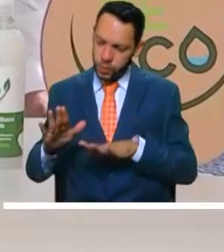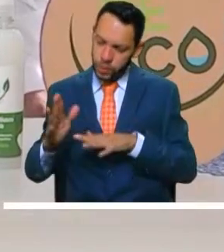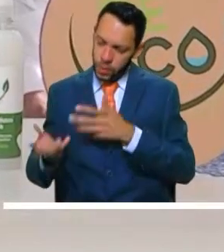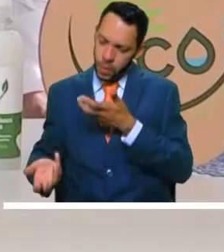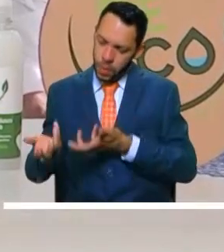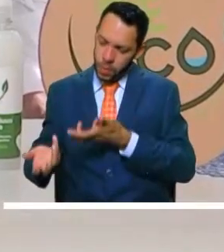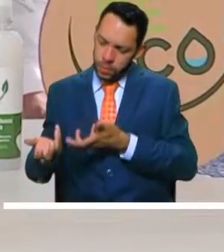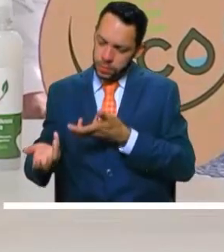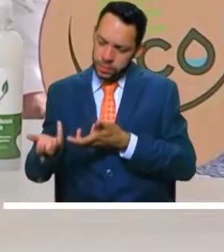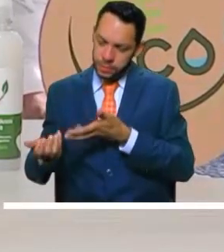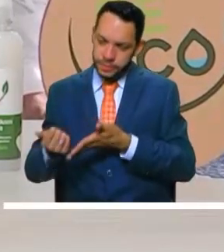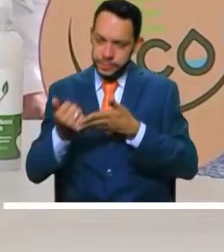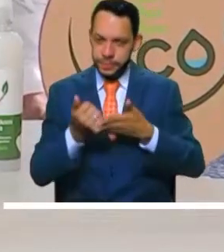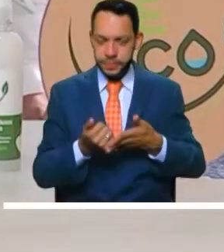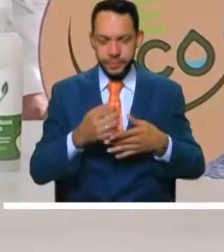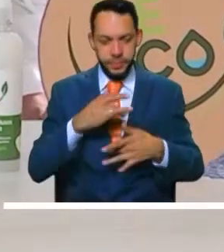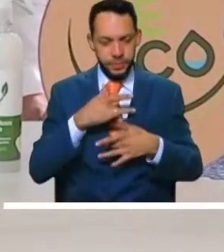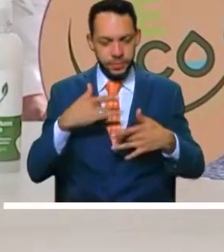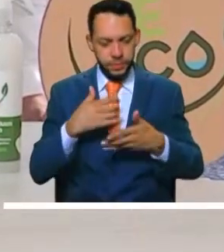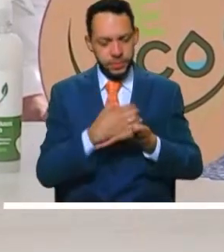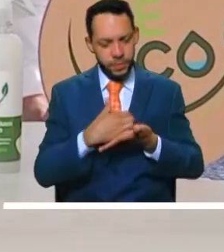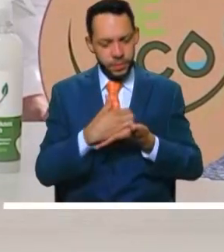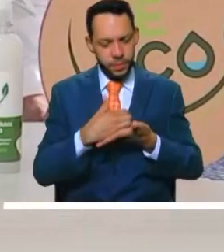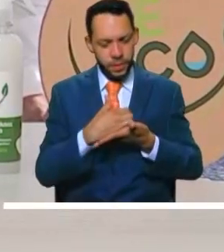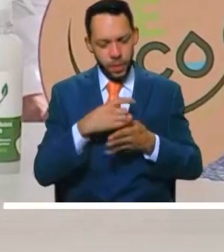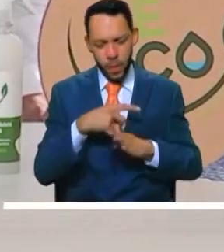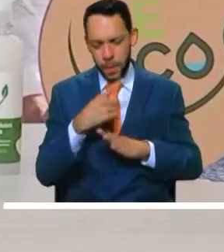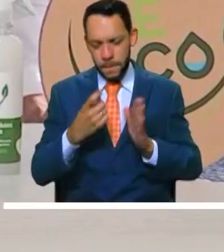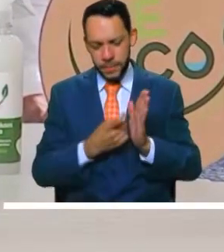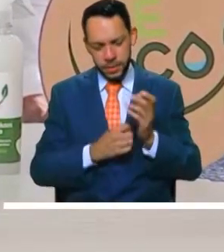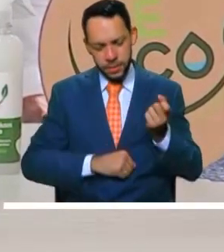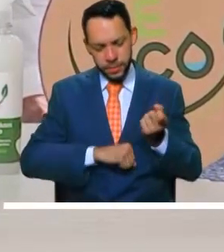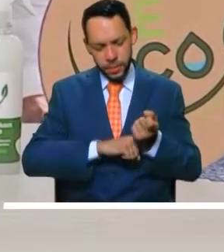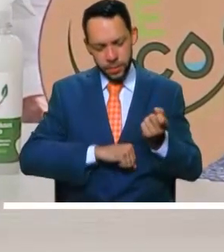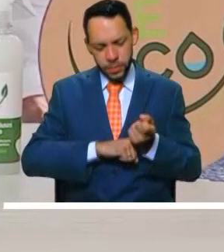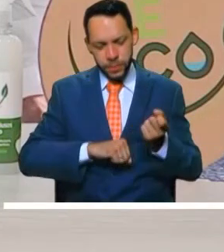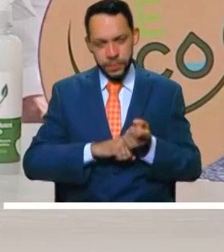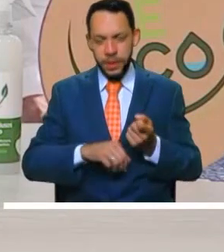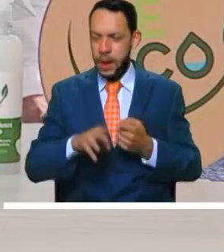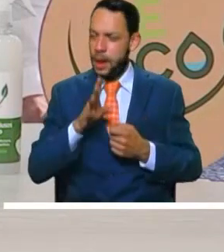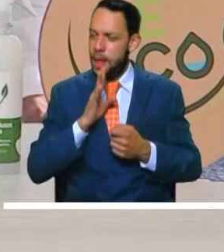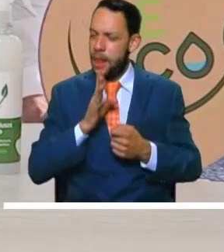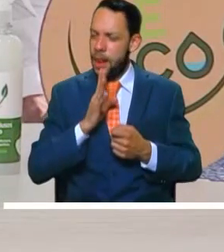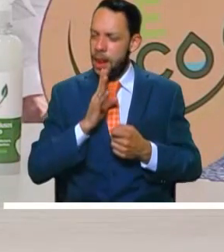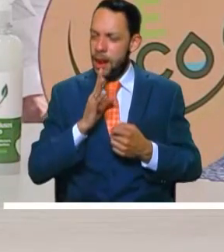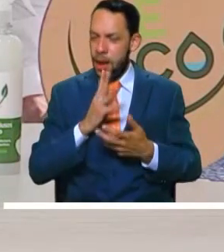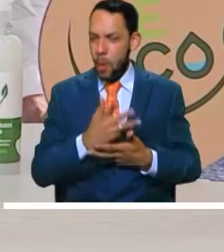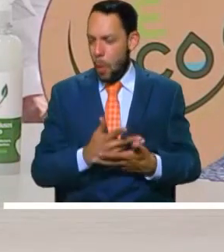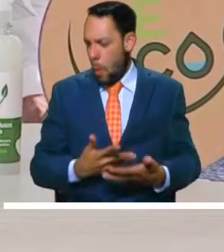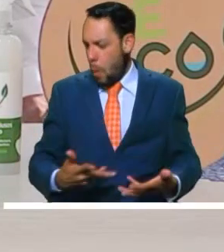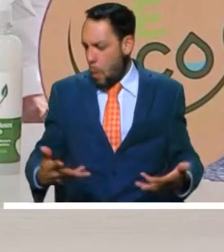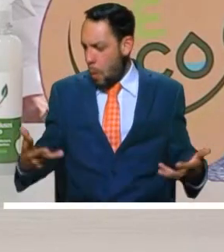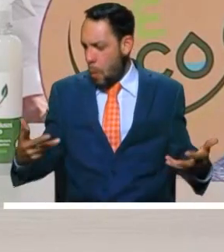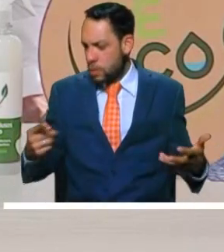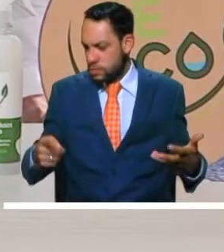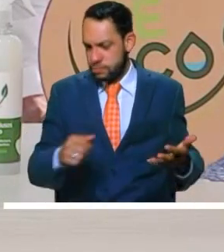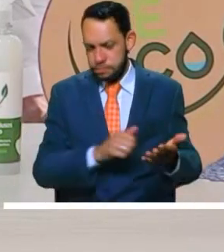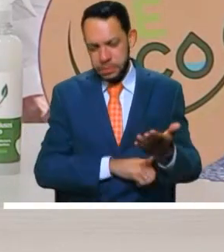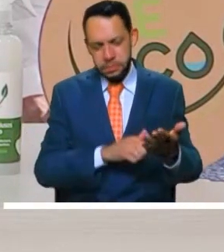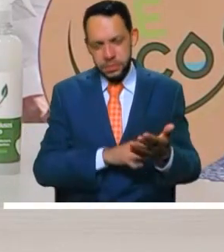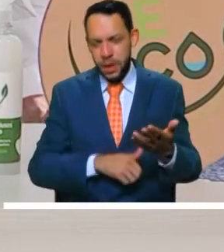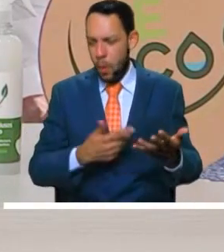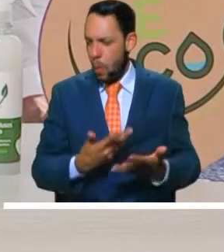farmacia. María de los Ángeles, háblenos un poco de todos estos elementos que nosotros debemos de utilizar para tener